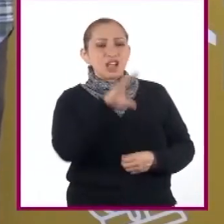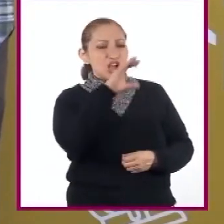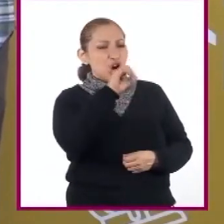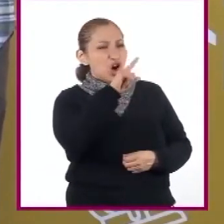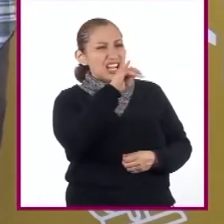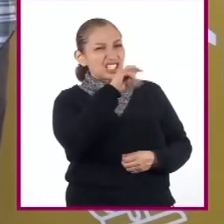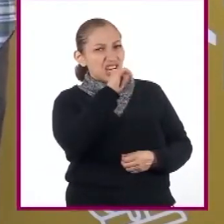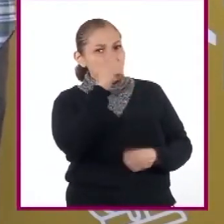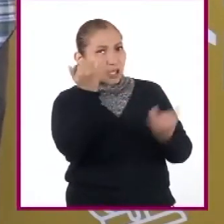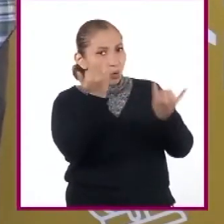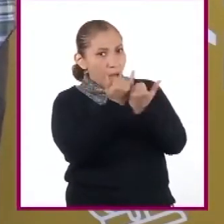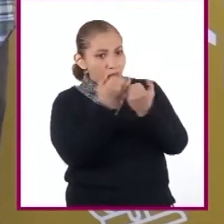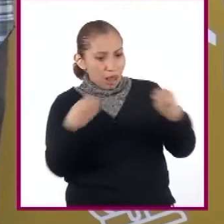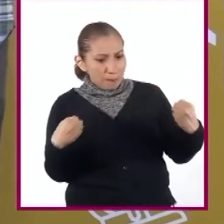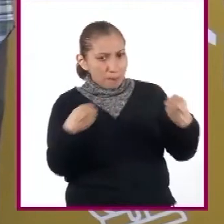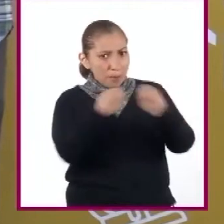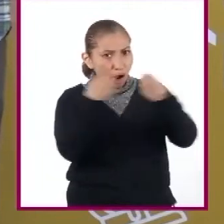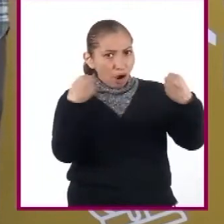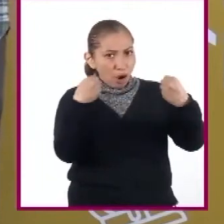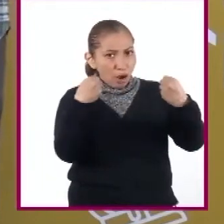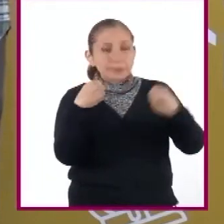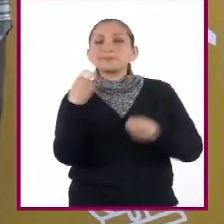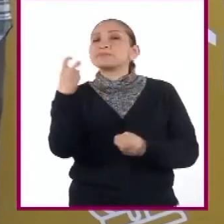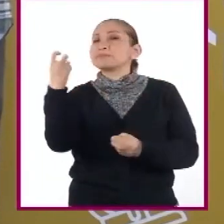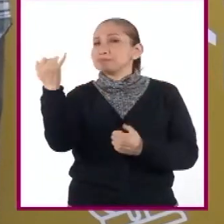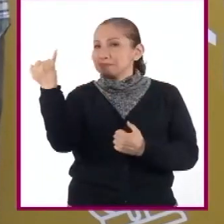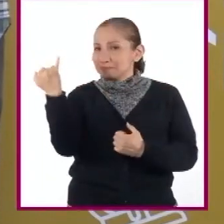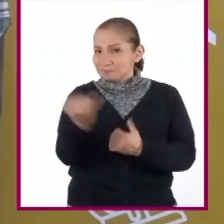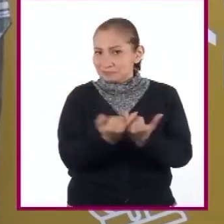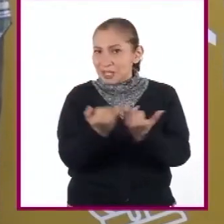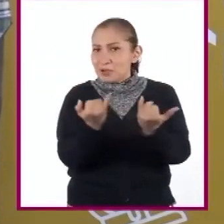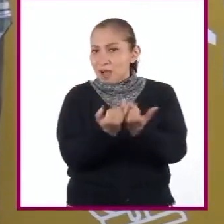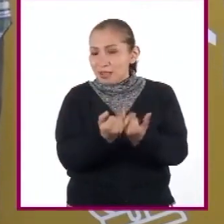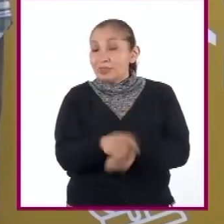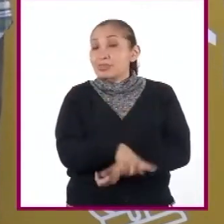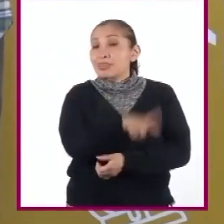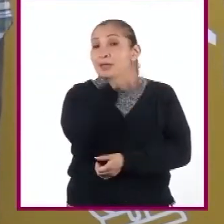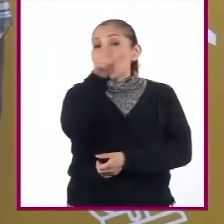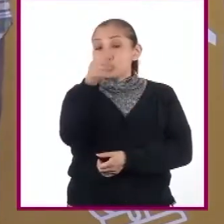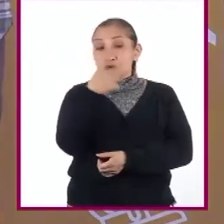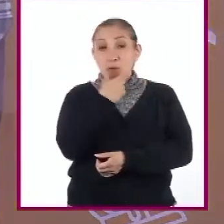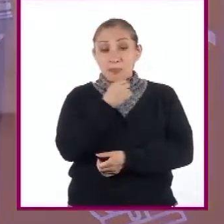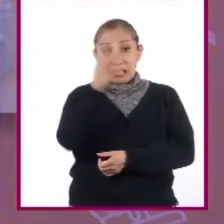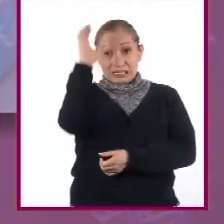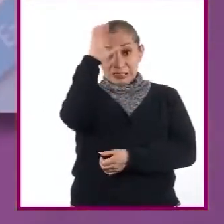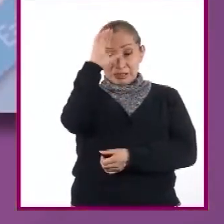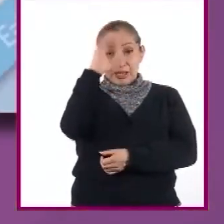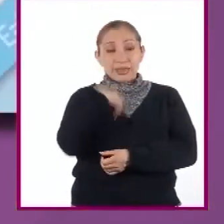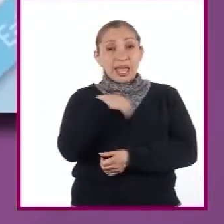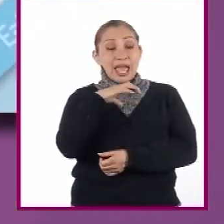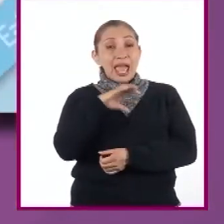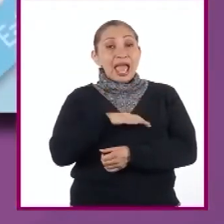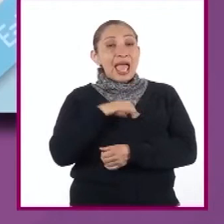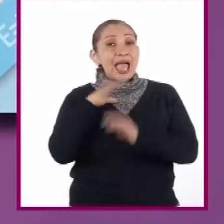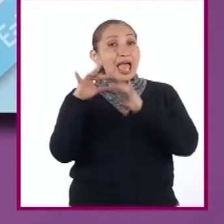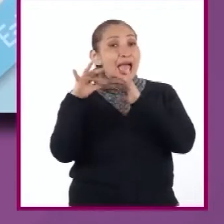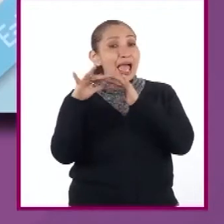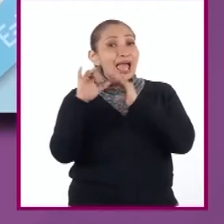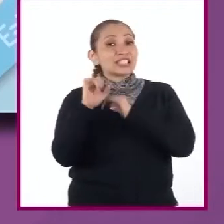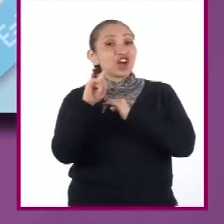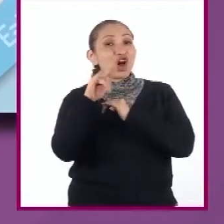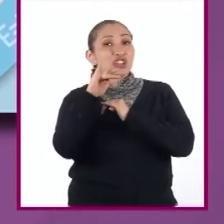¿Colisiones es lo mismo que choques, profesor? Exacto. Posteriormente, un científico escocés llamado James Clerk